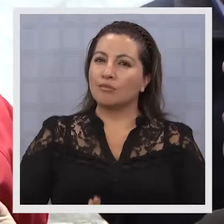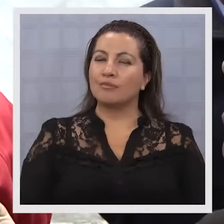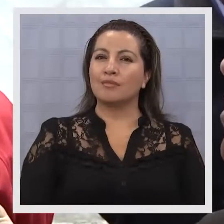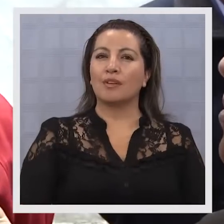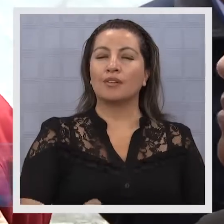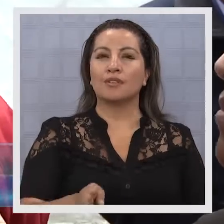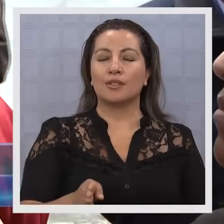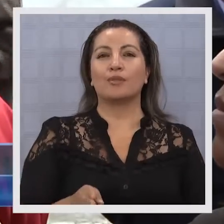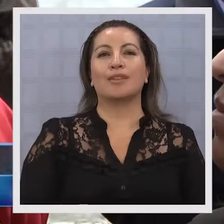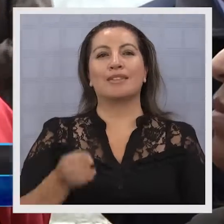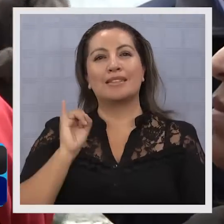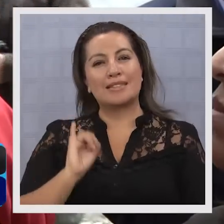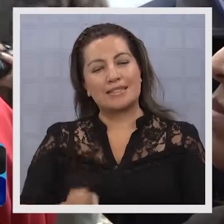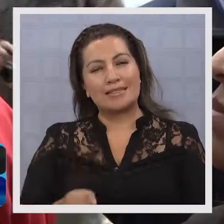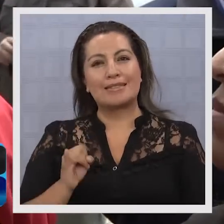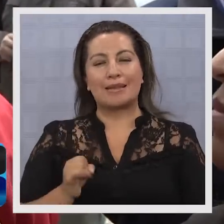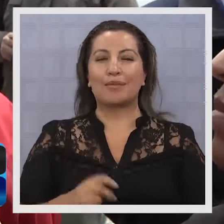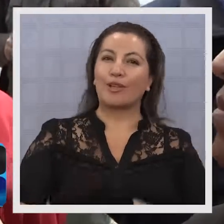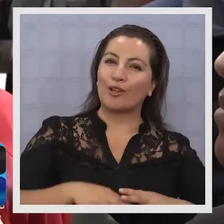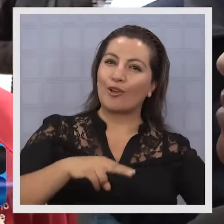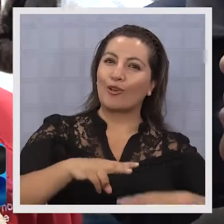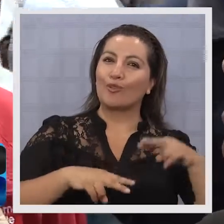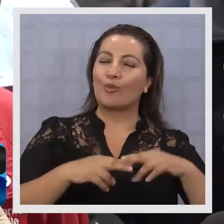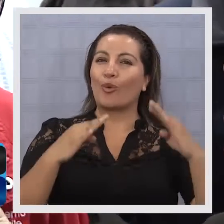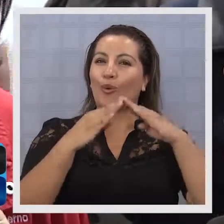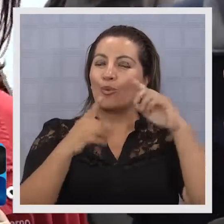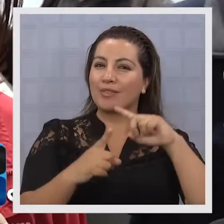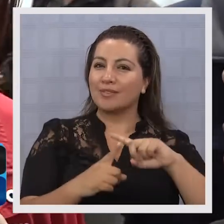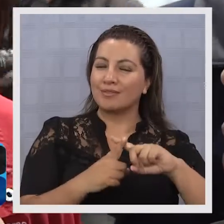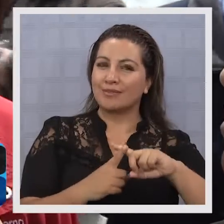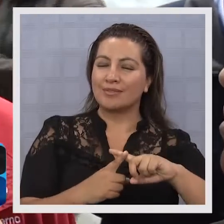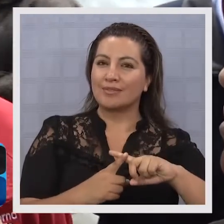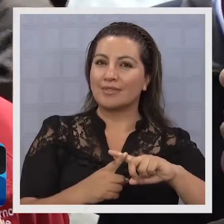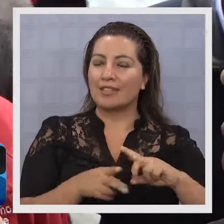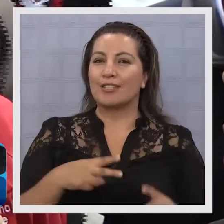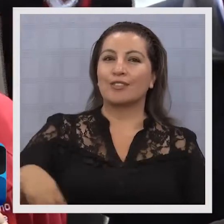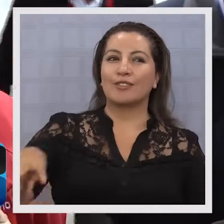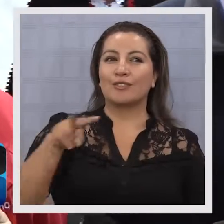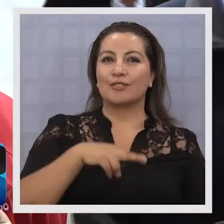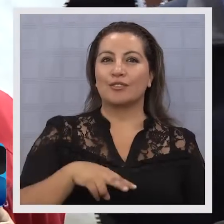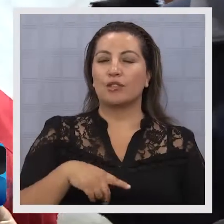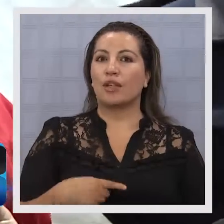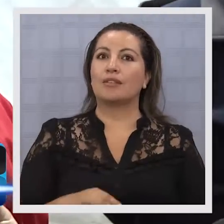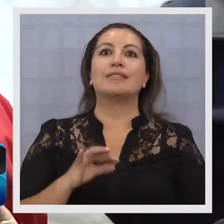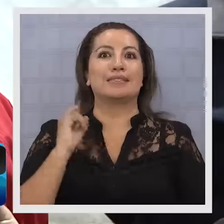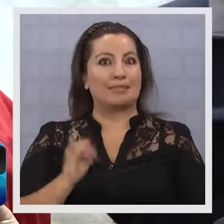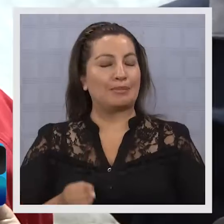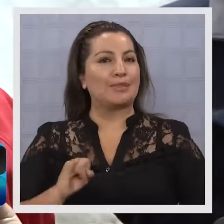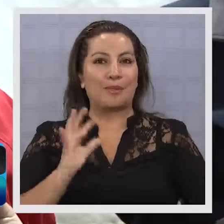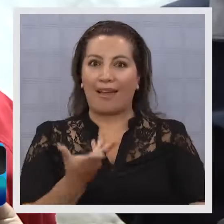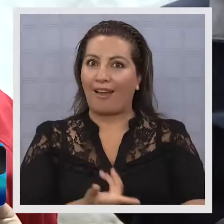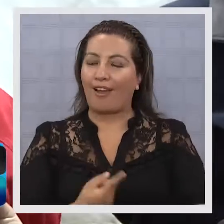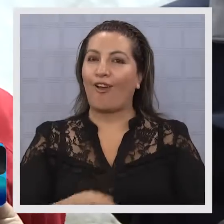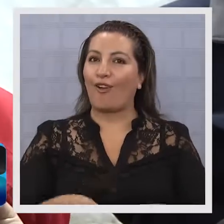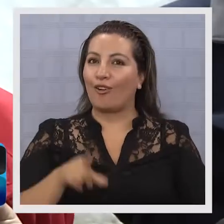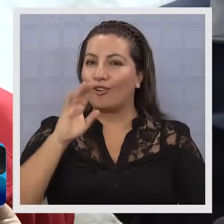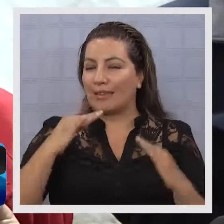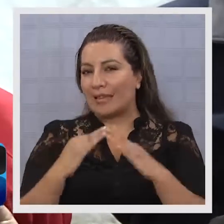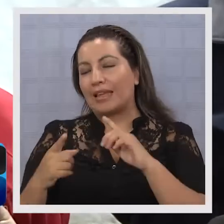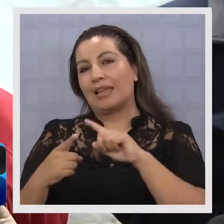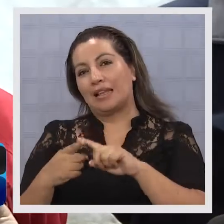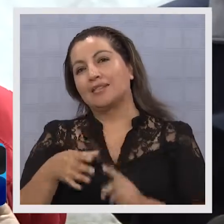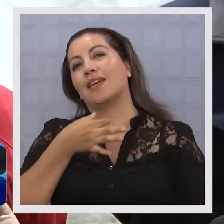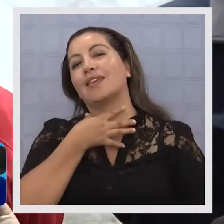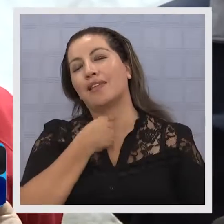la tarea sigue. Cada vez que restauramos, inauguramos una iglesia restaurada, ¿no es cierto?, aparecen otras iglesias, otros poblados que